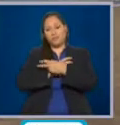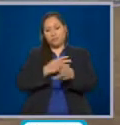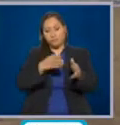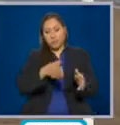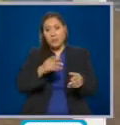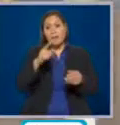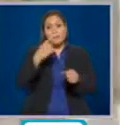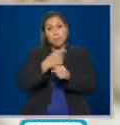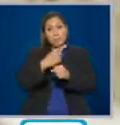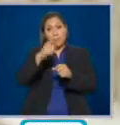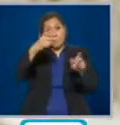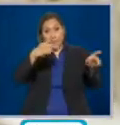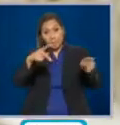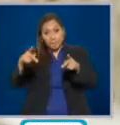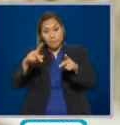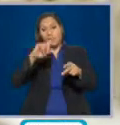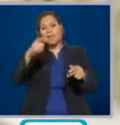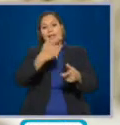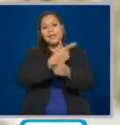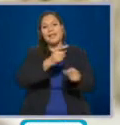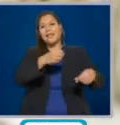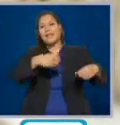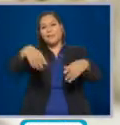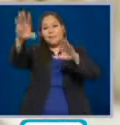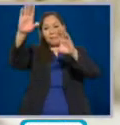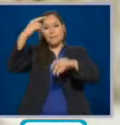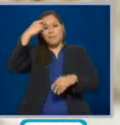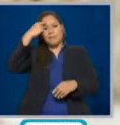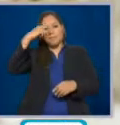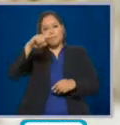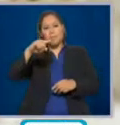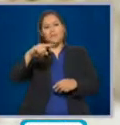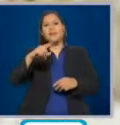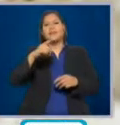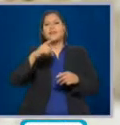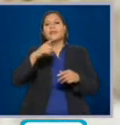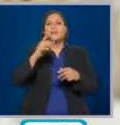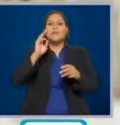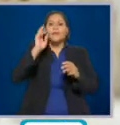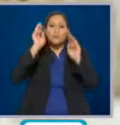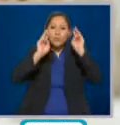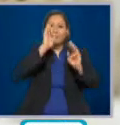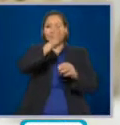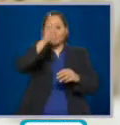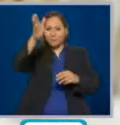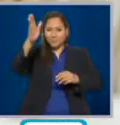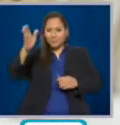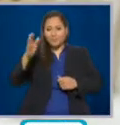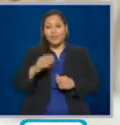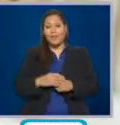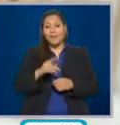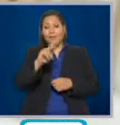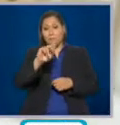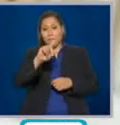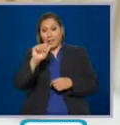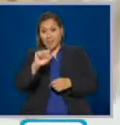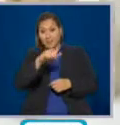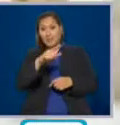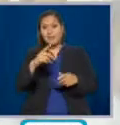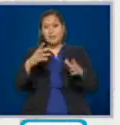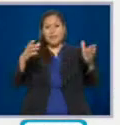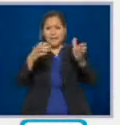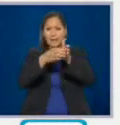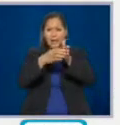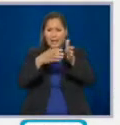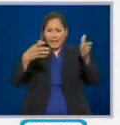playa y después las libera para seguir viviendo a través de los museos. Entonces, bueno, las piezas llegaron en contenedores gigantes